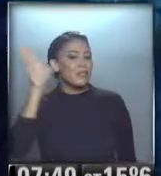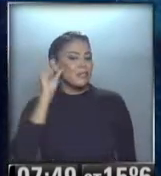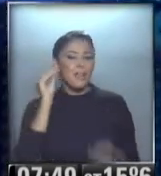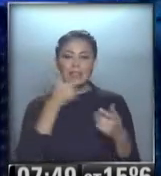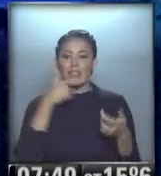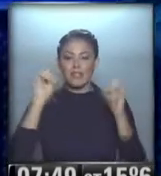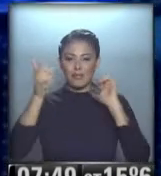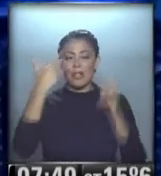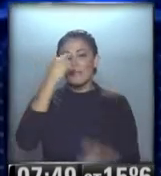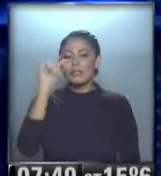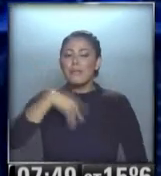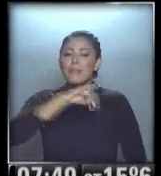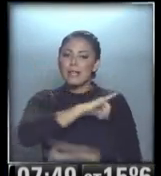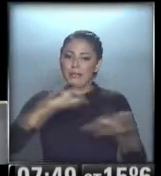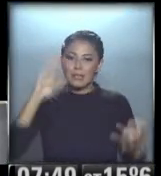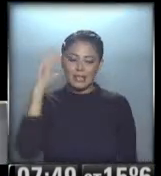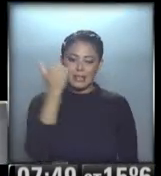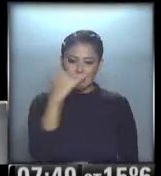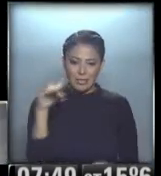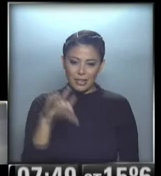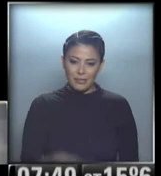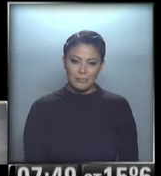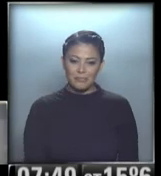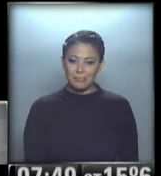Miguel. Enseguida seguimos con más Nadie en 6:30.